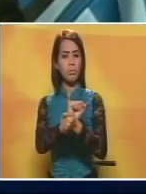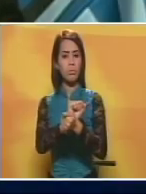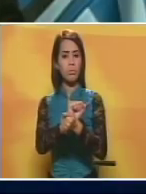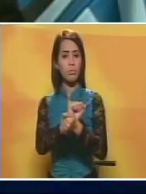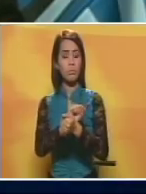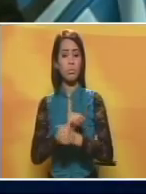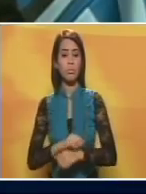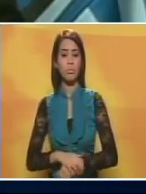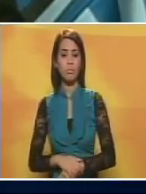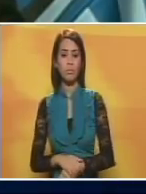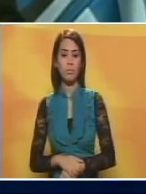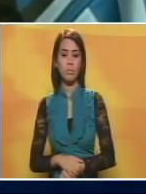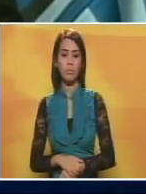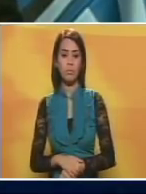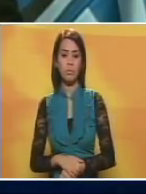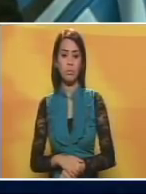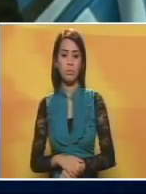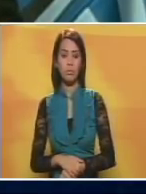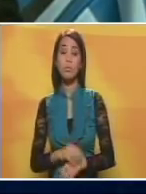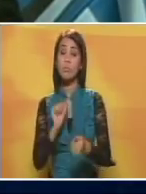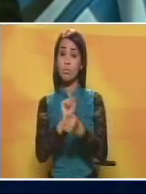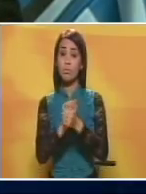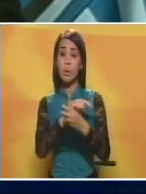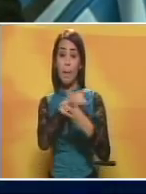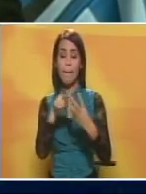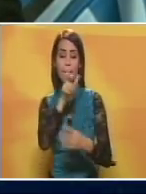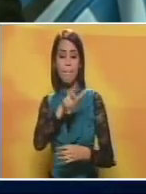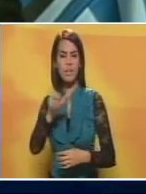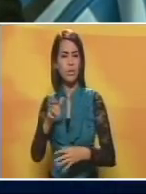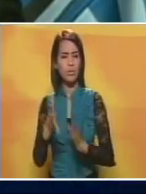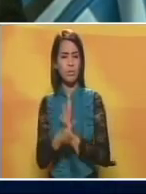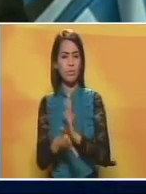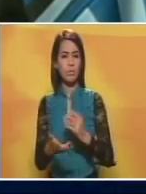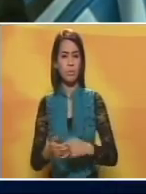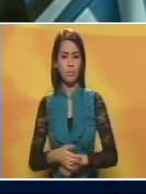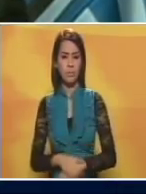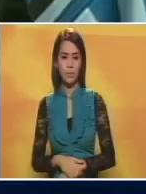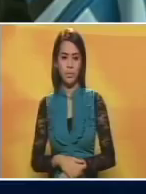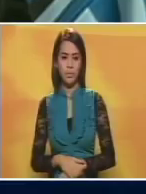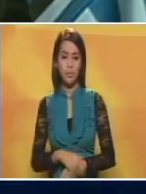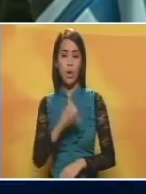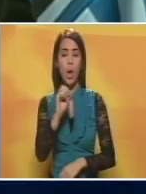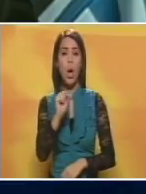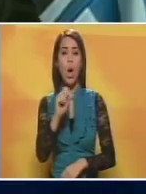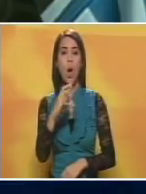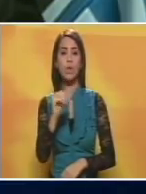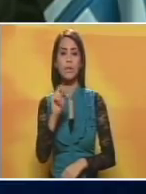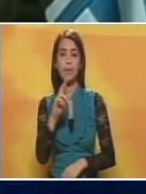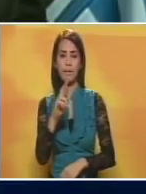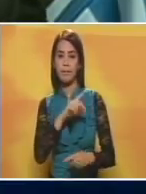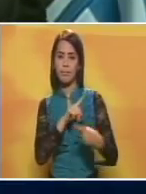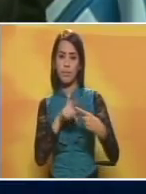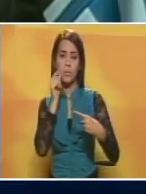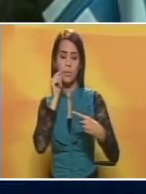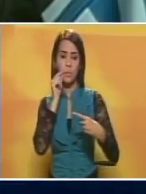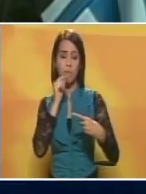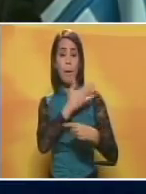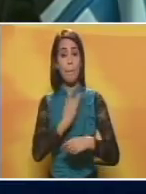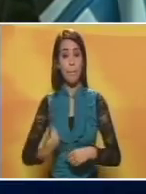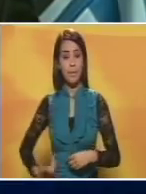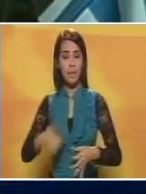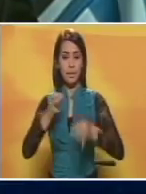de libertad los siguientes ciudadanos: Oscar Doval García,